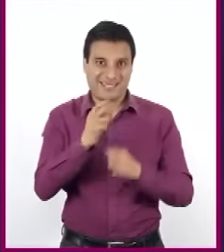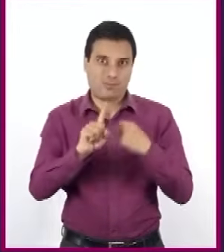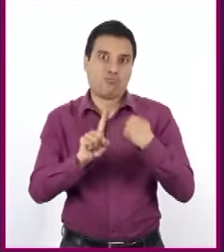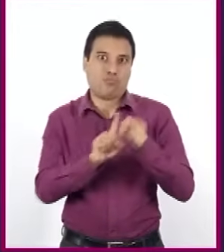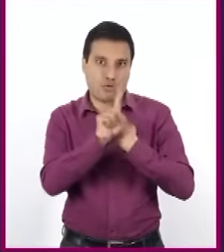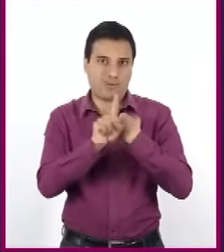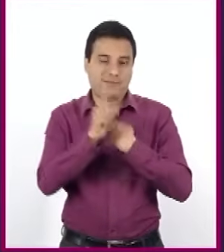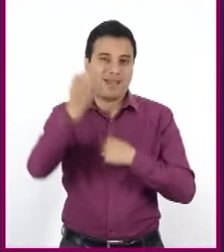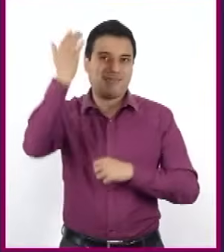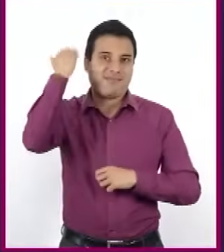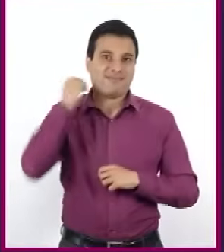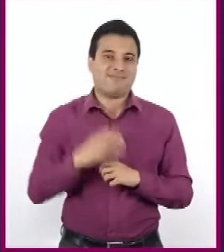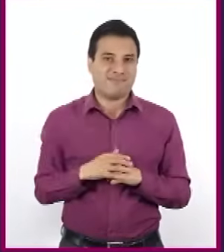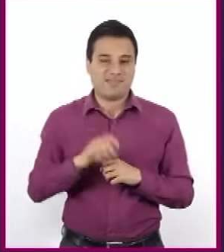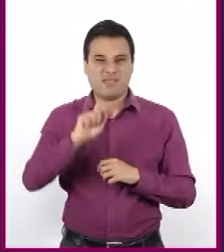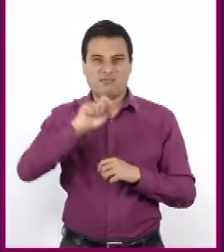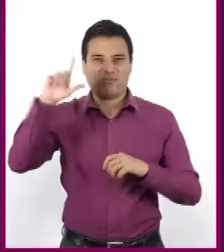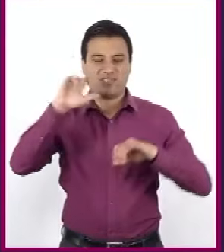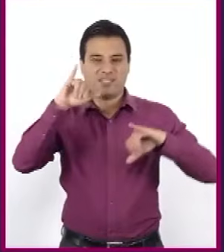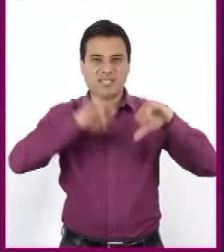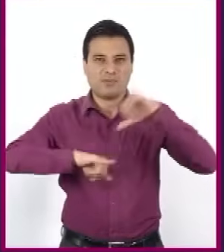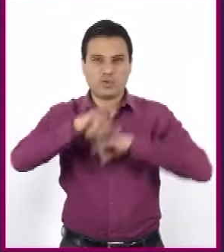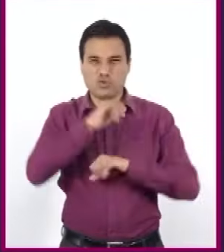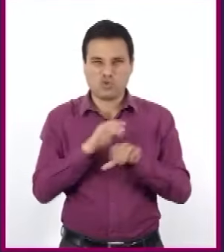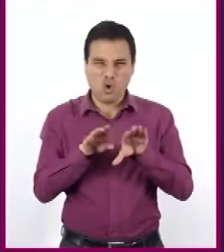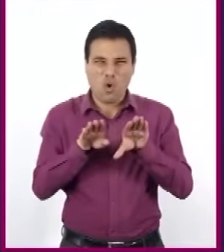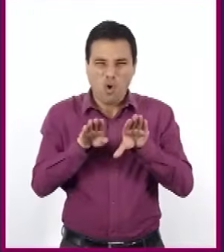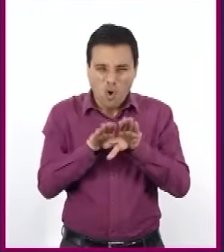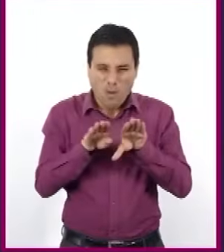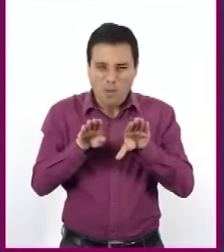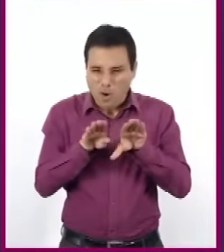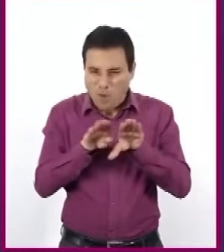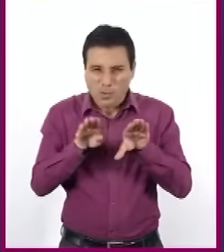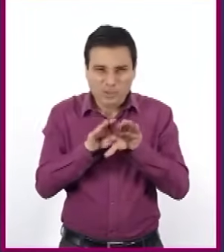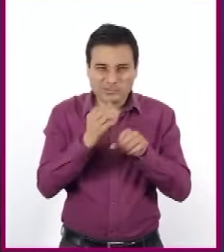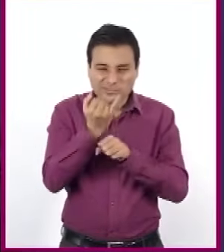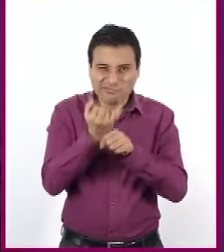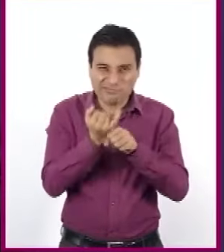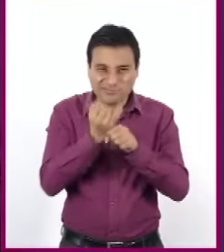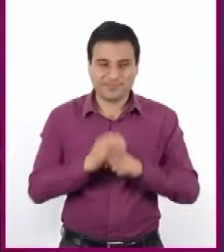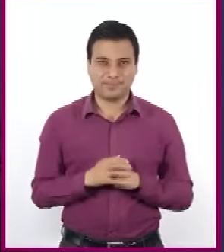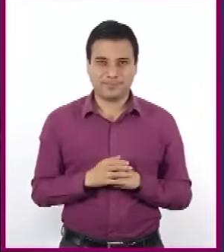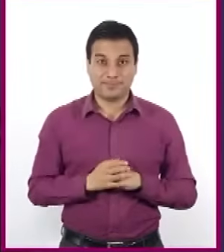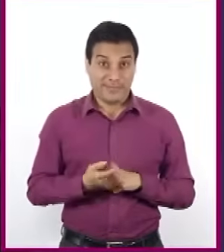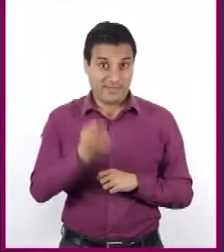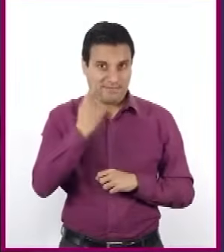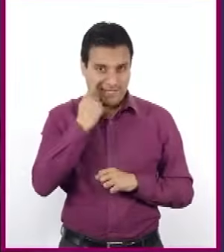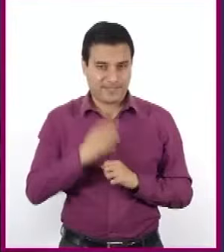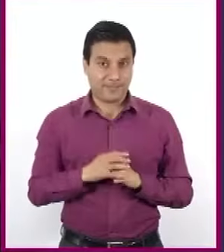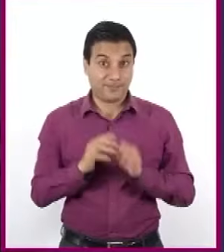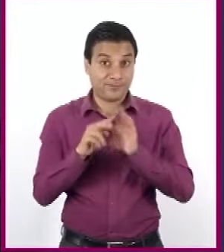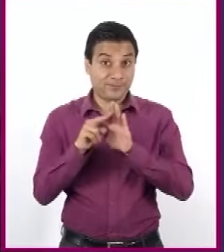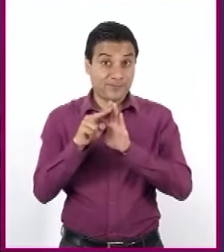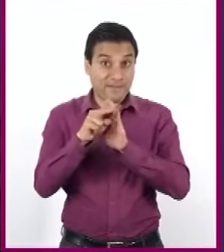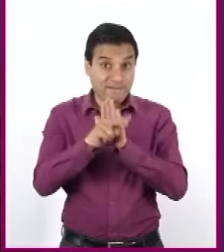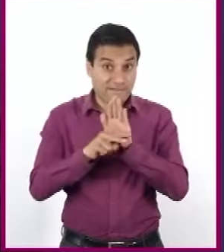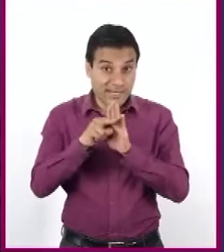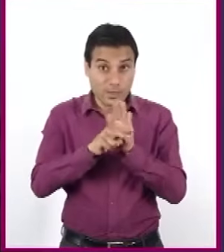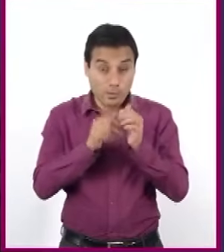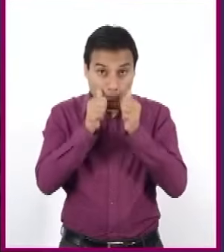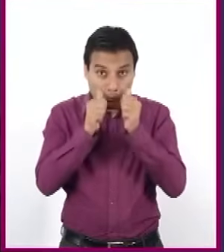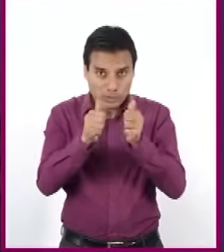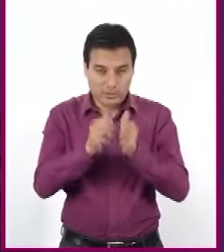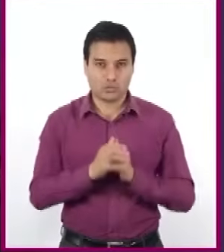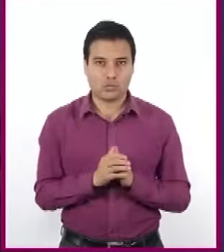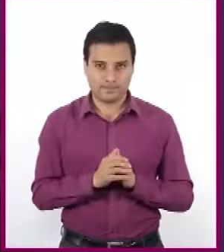que se enfrentaron los químicos para conocer la estructura de la materia. Observen con atención el siguiente video. Les ayudará